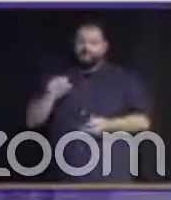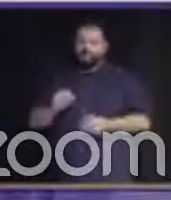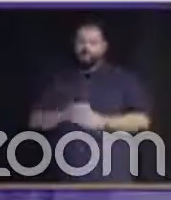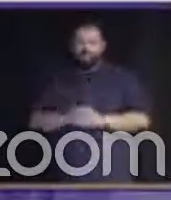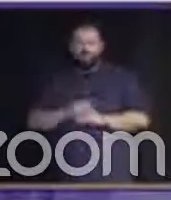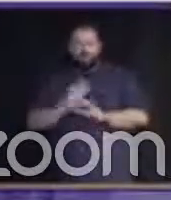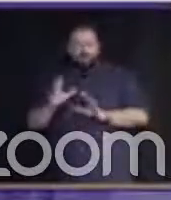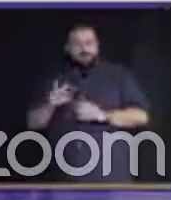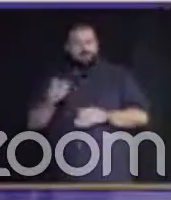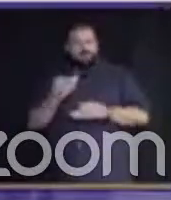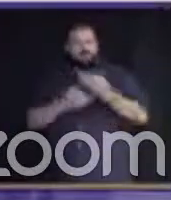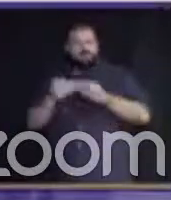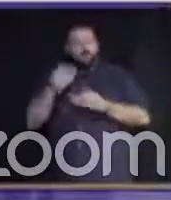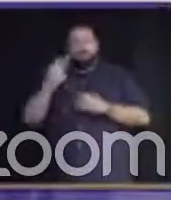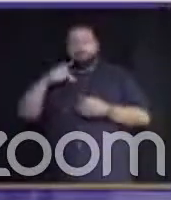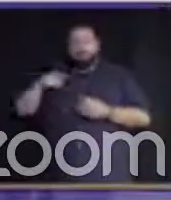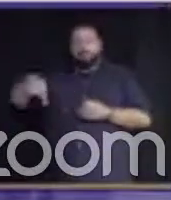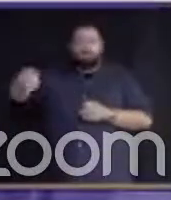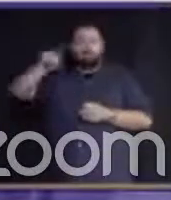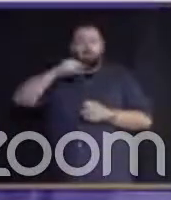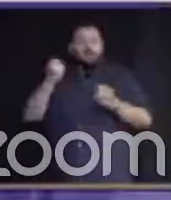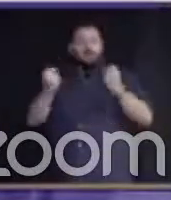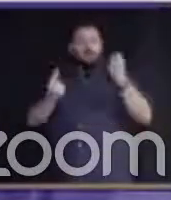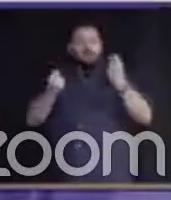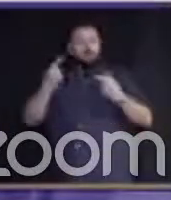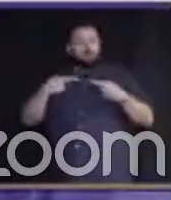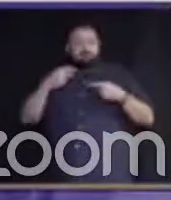2021. Ay, los que no conocen, me pongan la información ahí.